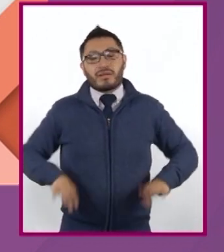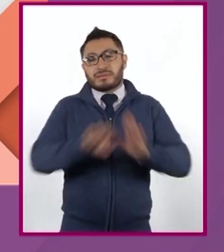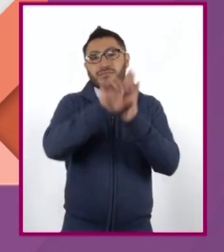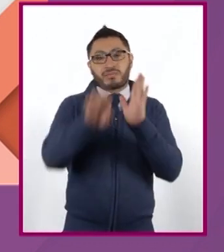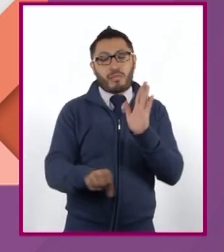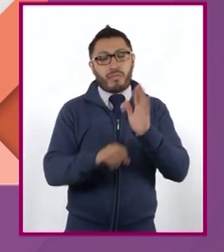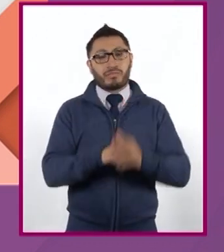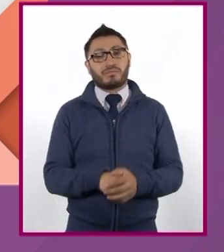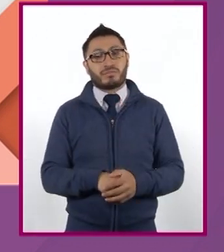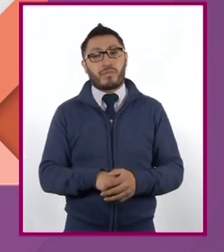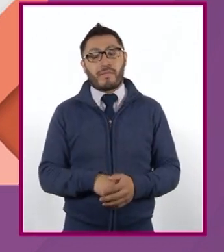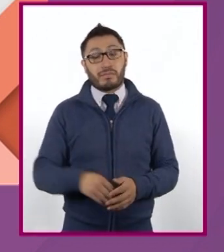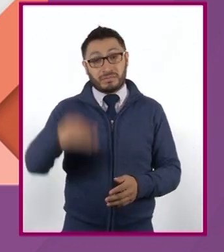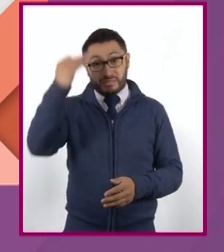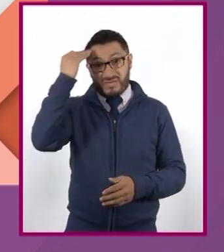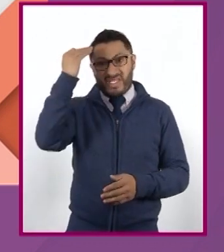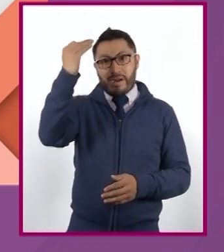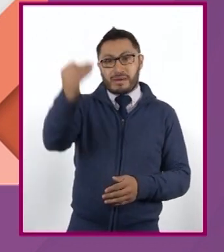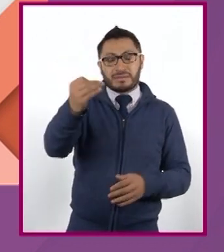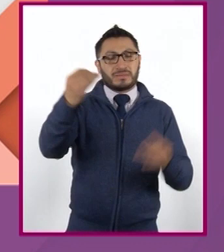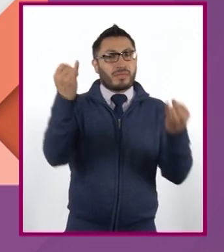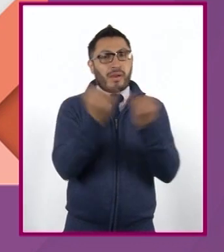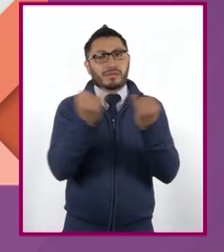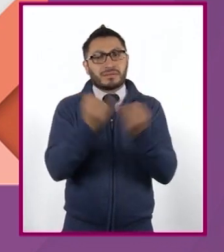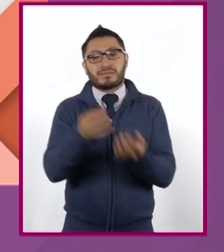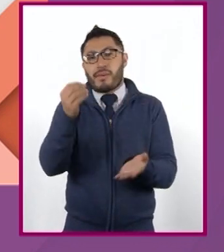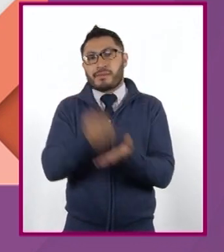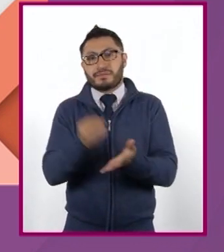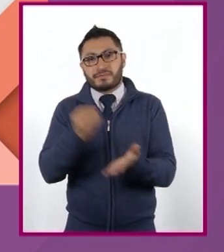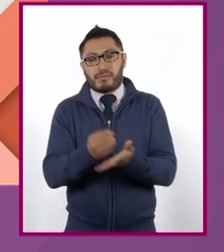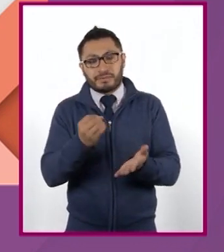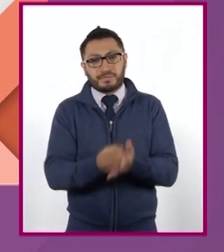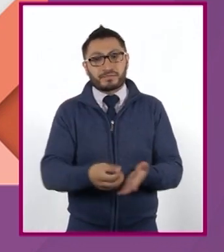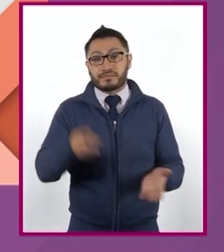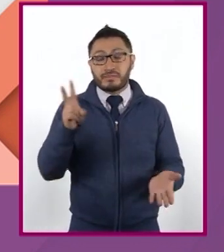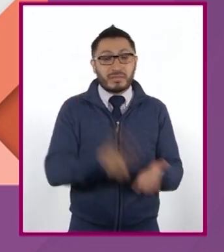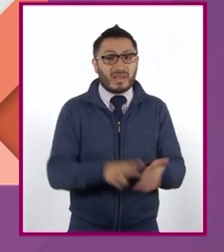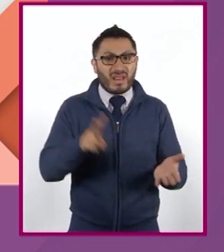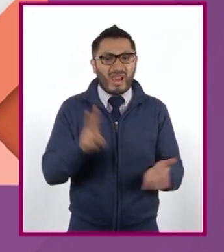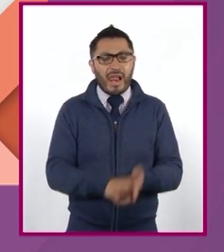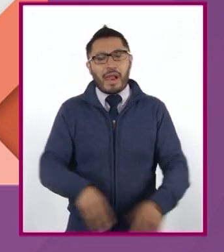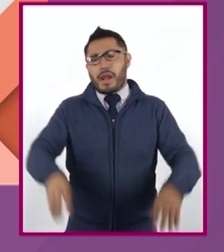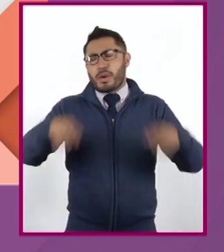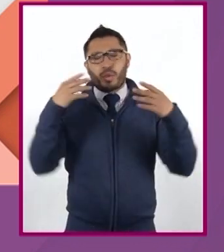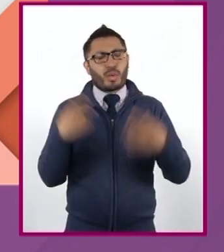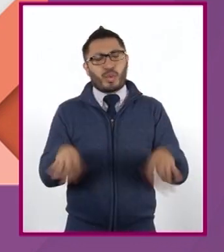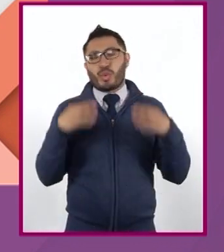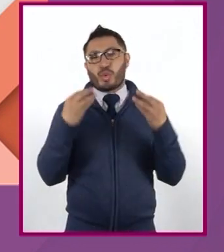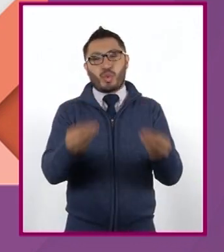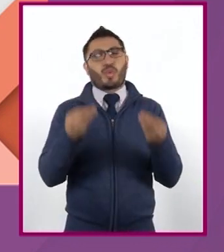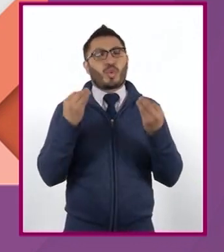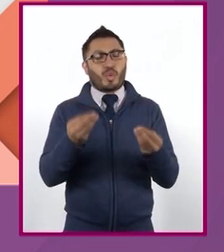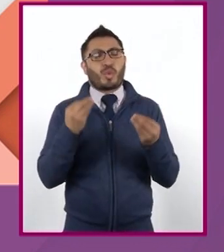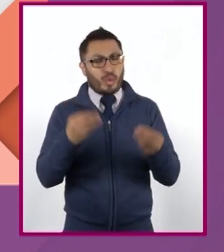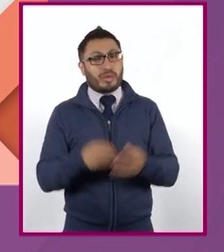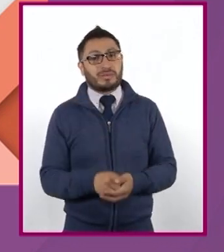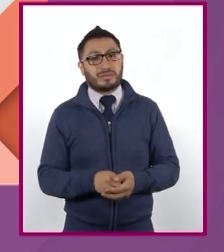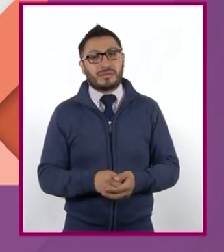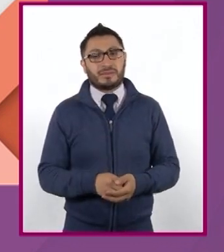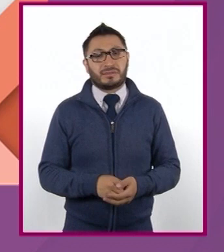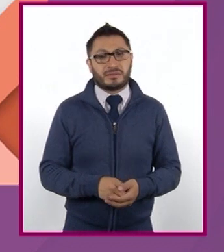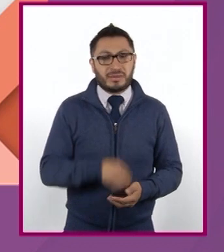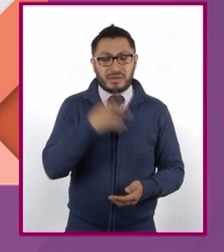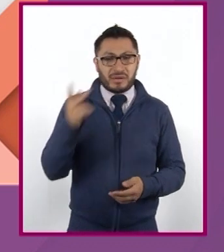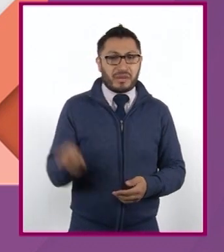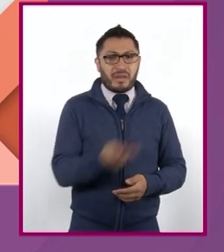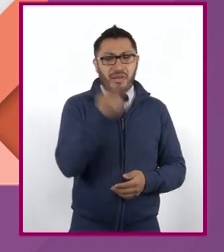Ejemplo, el tiempo es igual al oro. Su valor es incalculable. Una buena